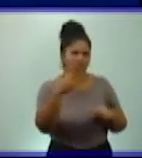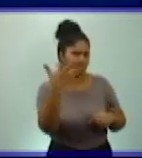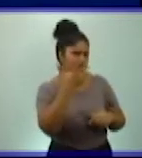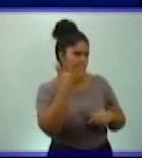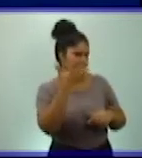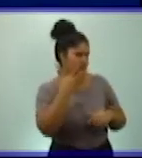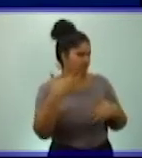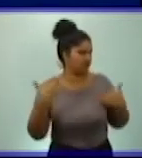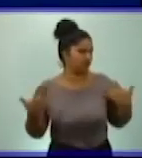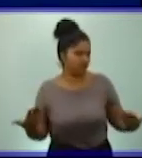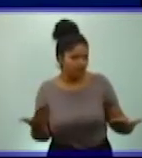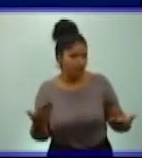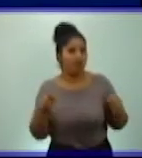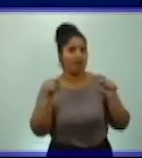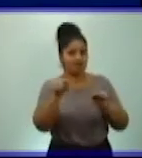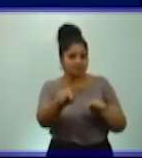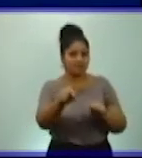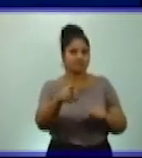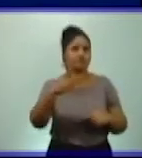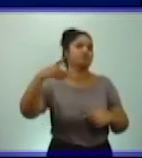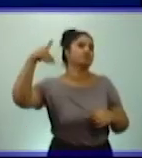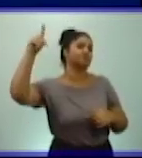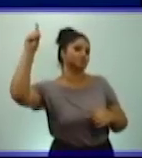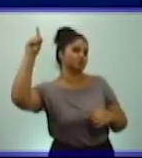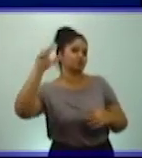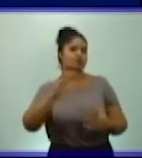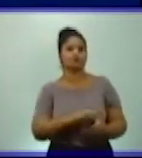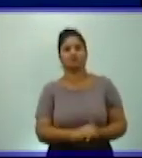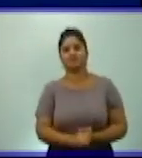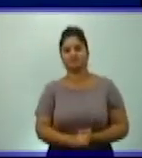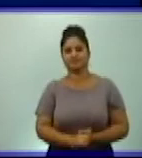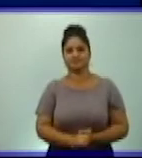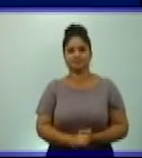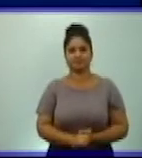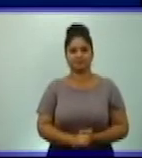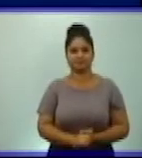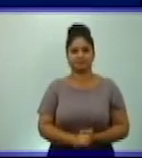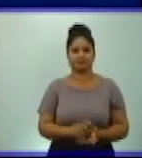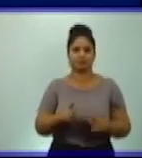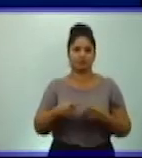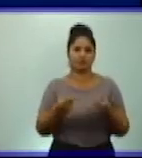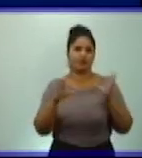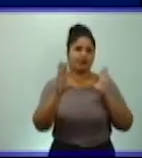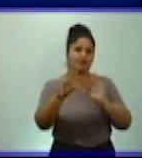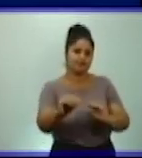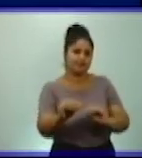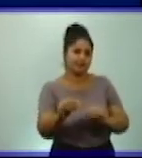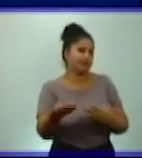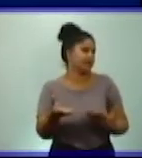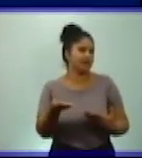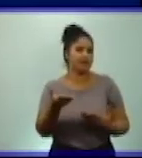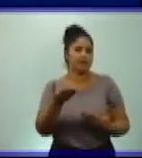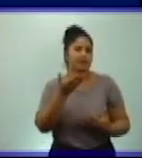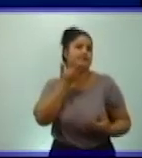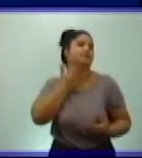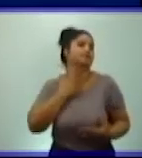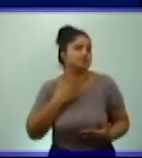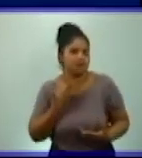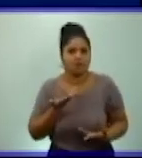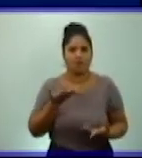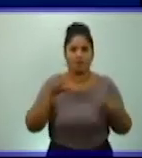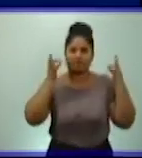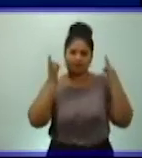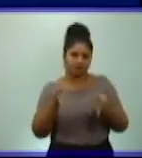sentido, y está presente la sensibilidad y la espiritualidad de Sor Juana. Su único